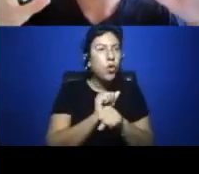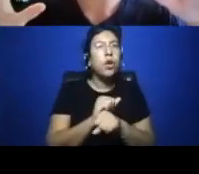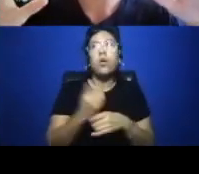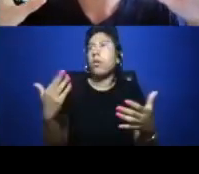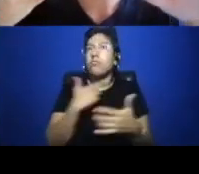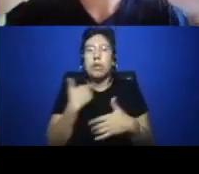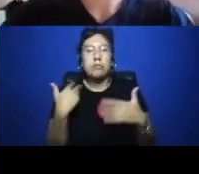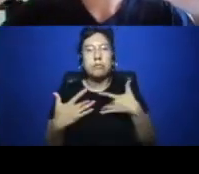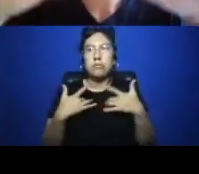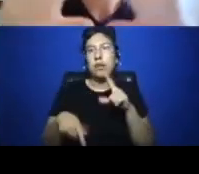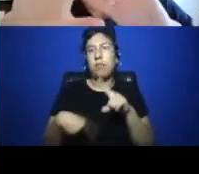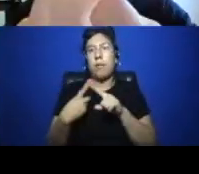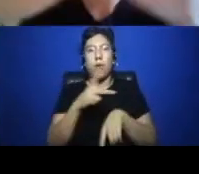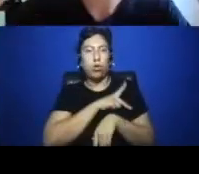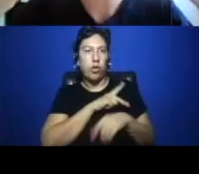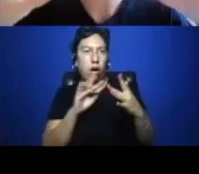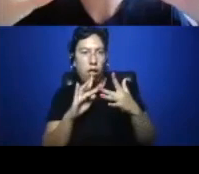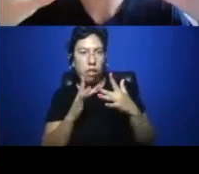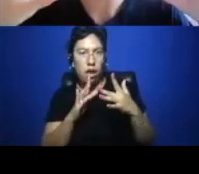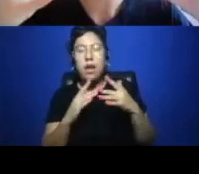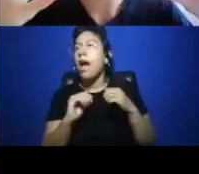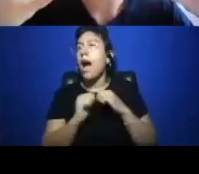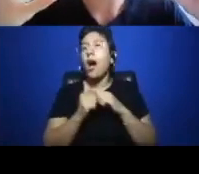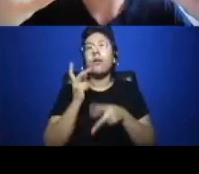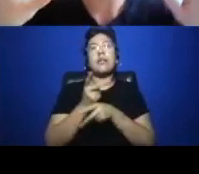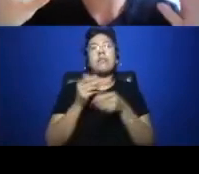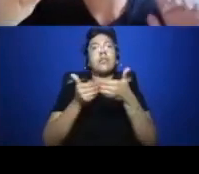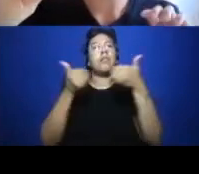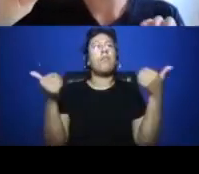preocupan en mi vida en línea?